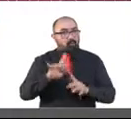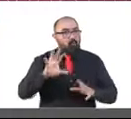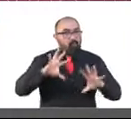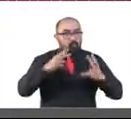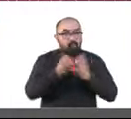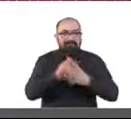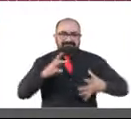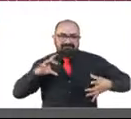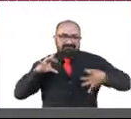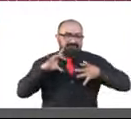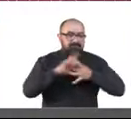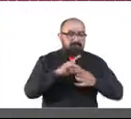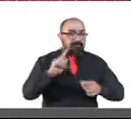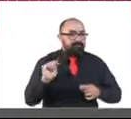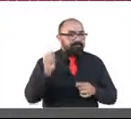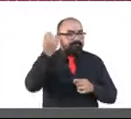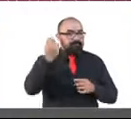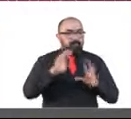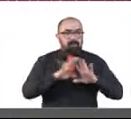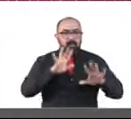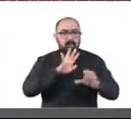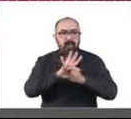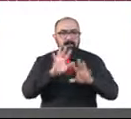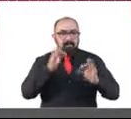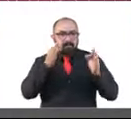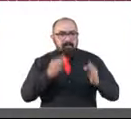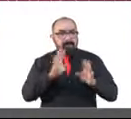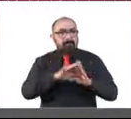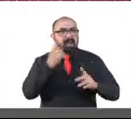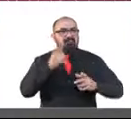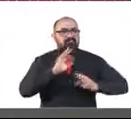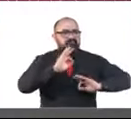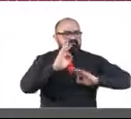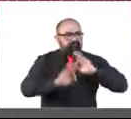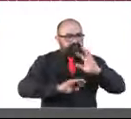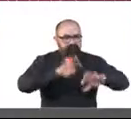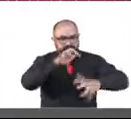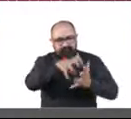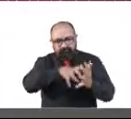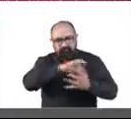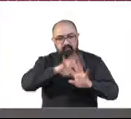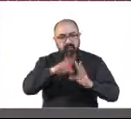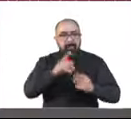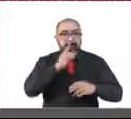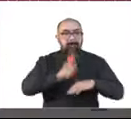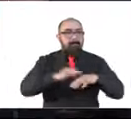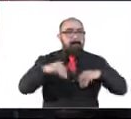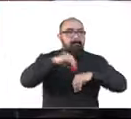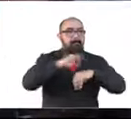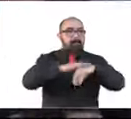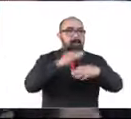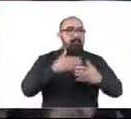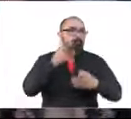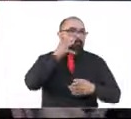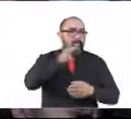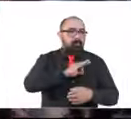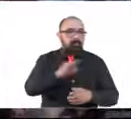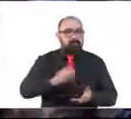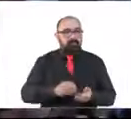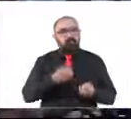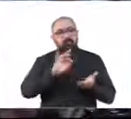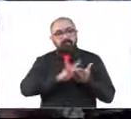un papel importante, haciendo más eficiente nuestra capacidad productiva por unidad de superficie. Gracias, gracias, doctor Villalobos.